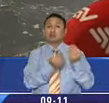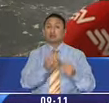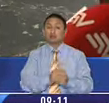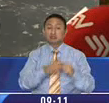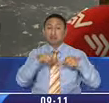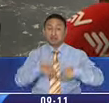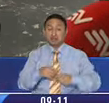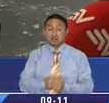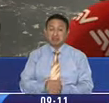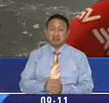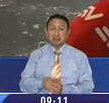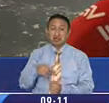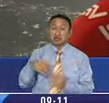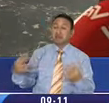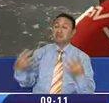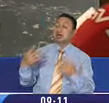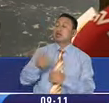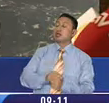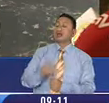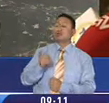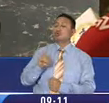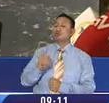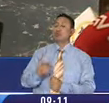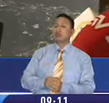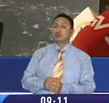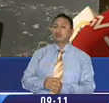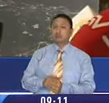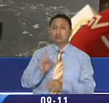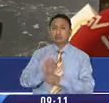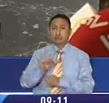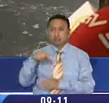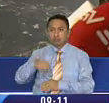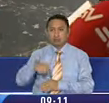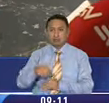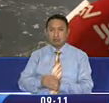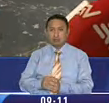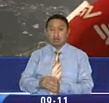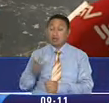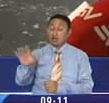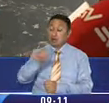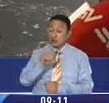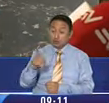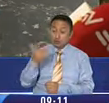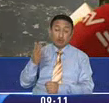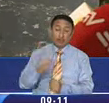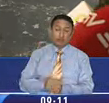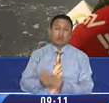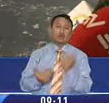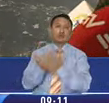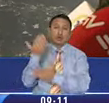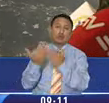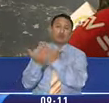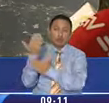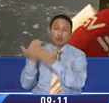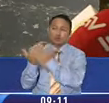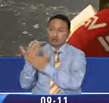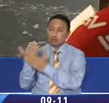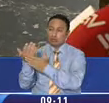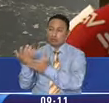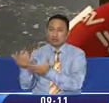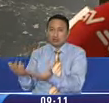Un show terrible a un costo económico para los ecuatorianos, en donde ha dicho no podemos seleccionar a nadie, mande una nueva terna. Entonces